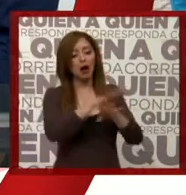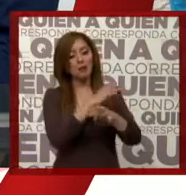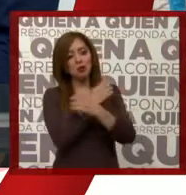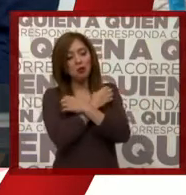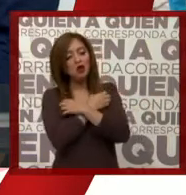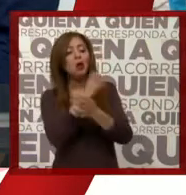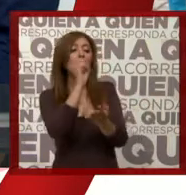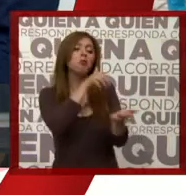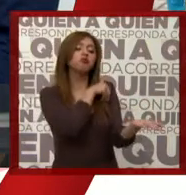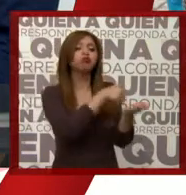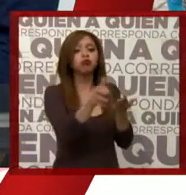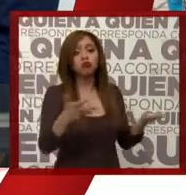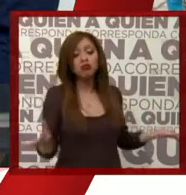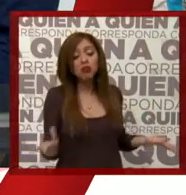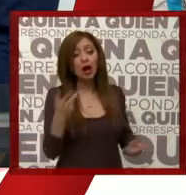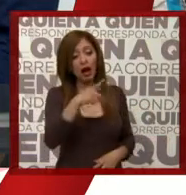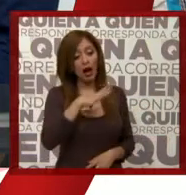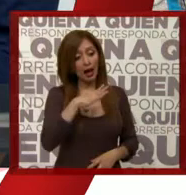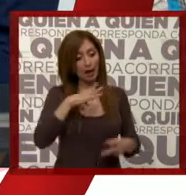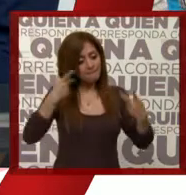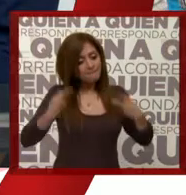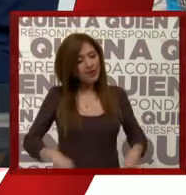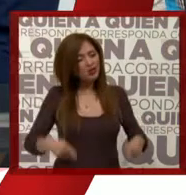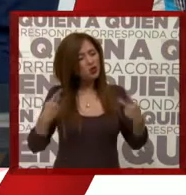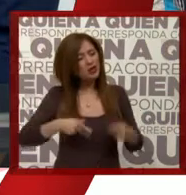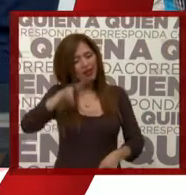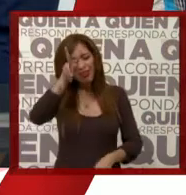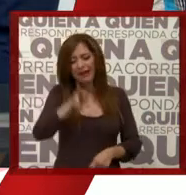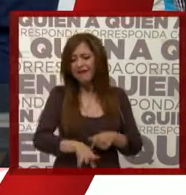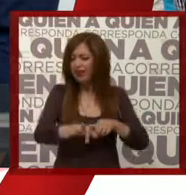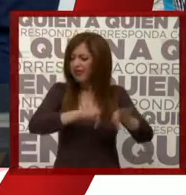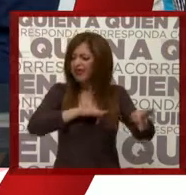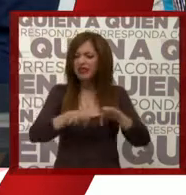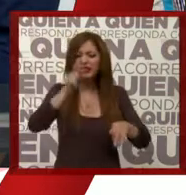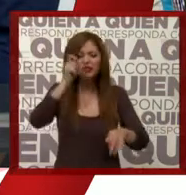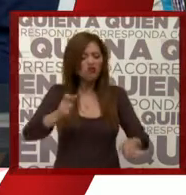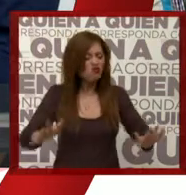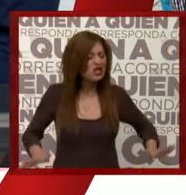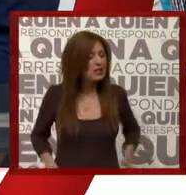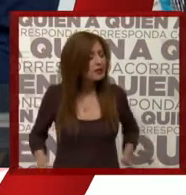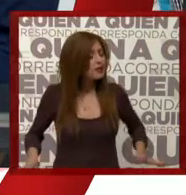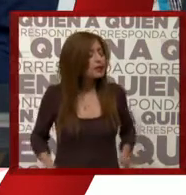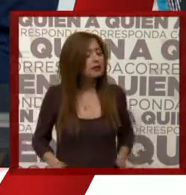calle. Hay gente verdaderamente espantosa,